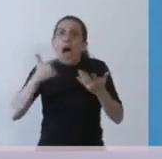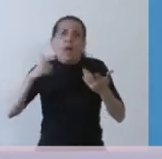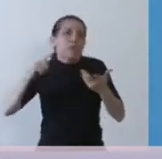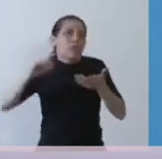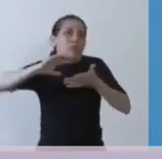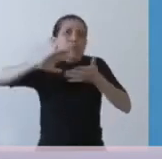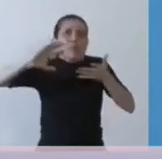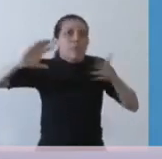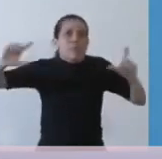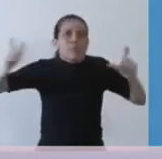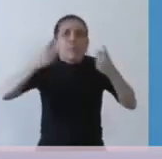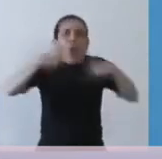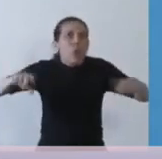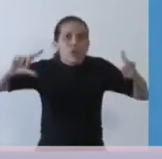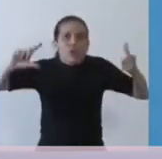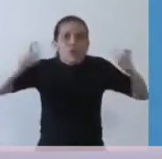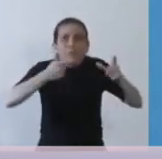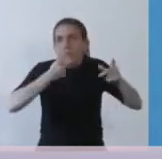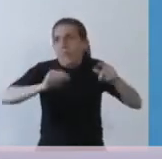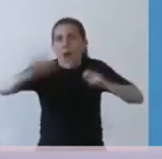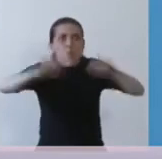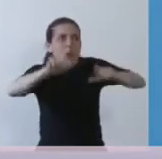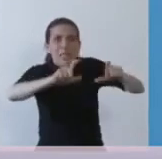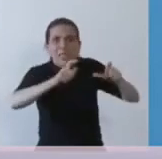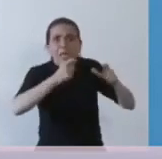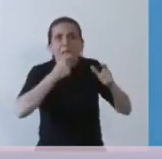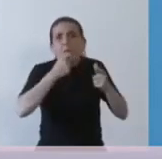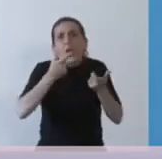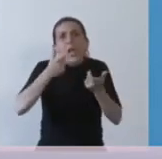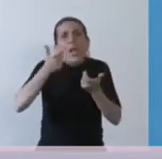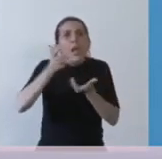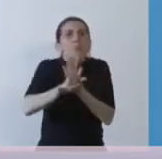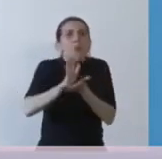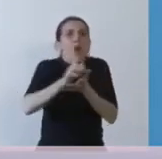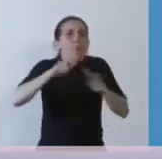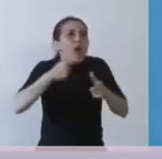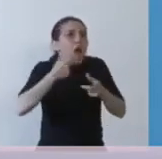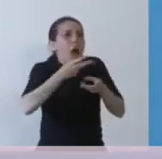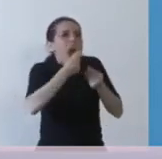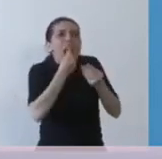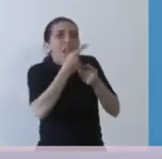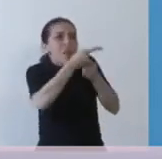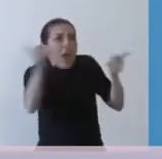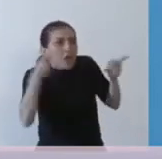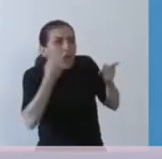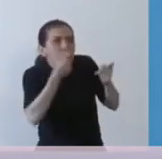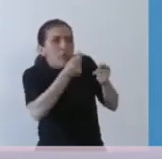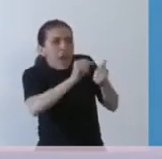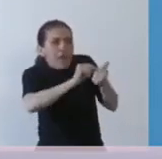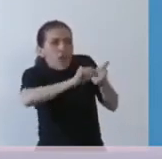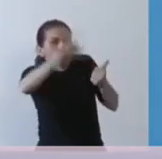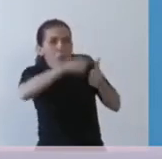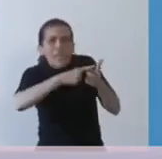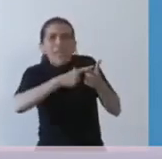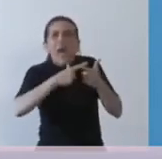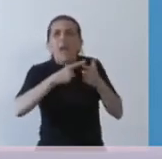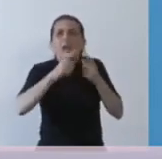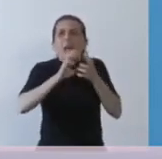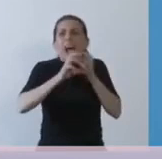algunos casos aumentos muy significativos en las compras de alimentos productos de higiene personal y